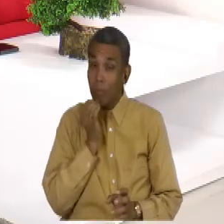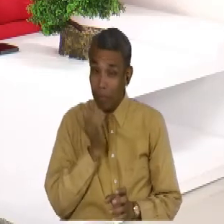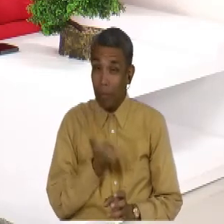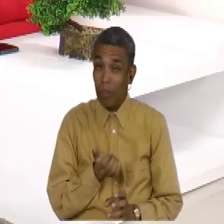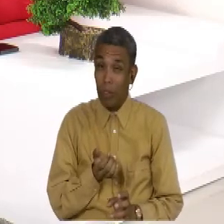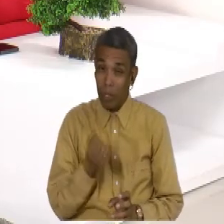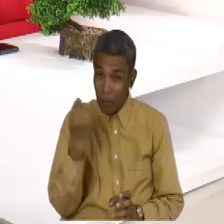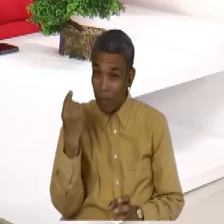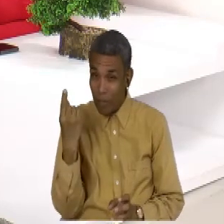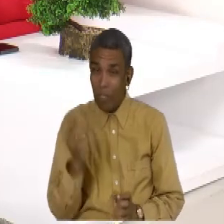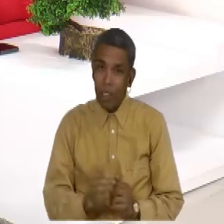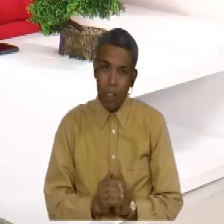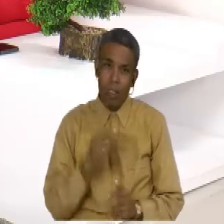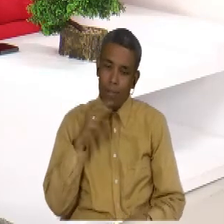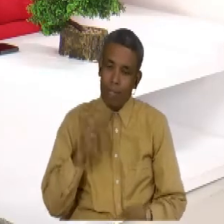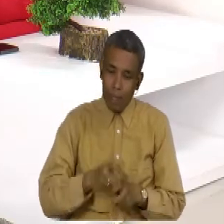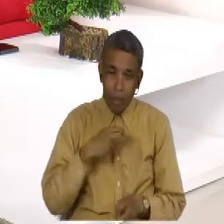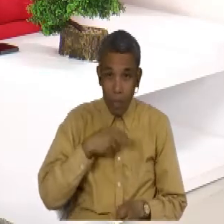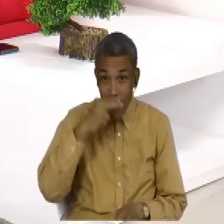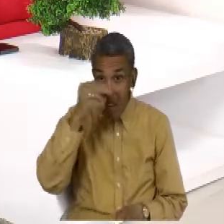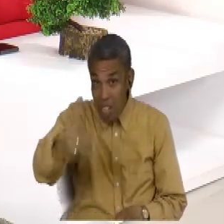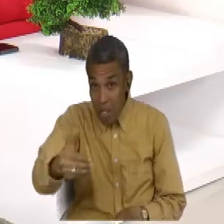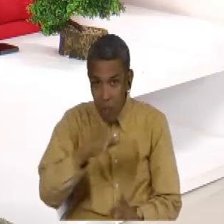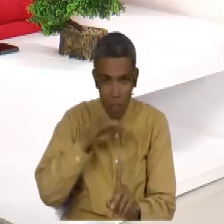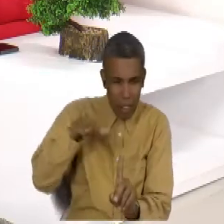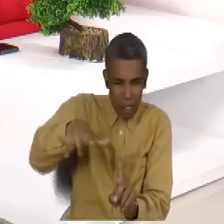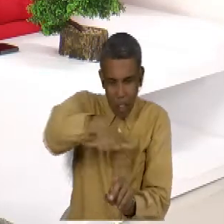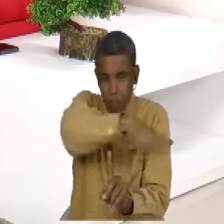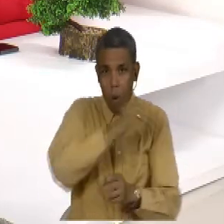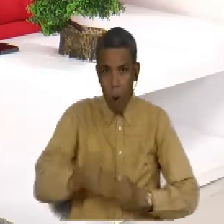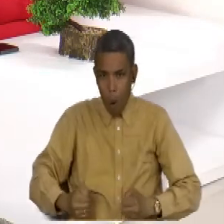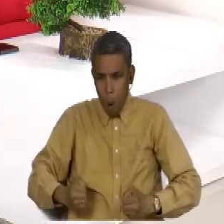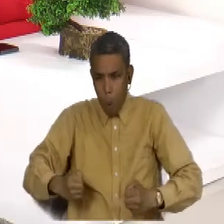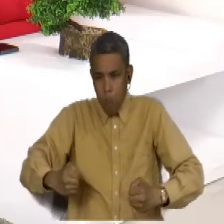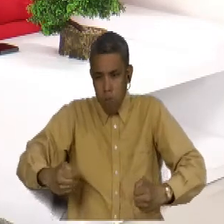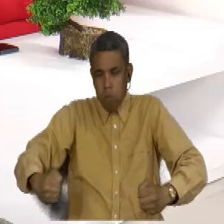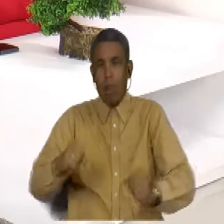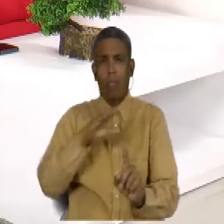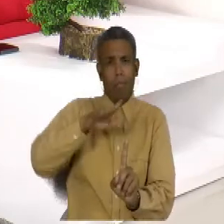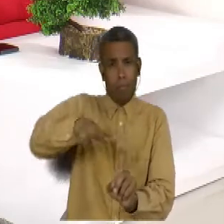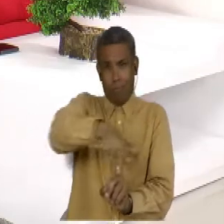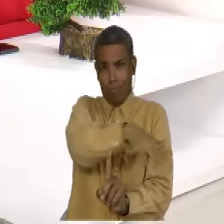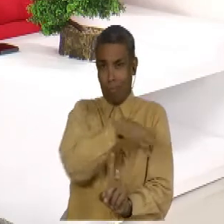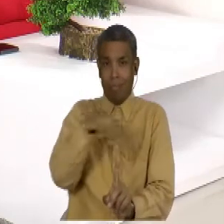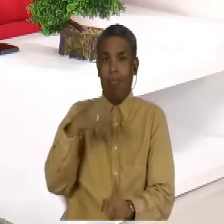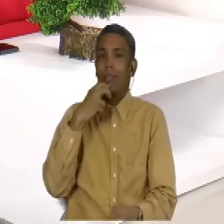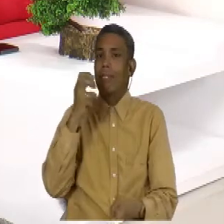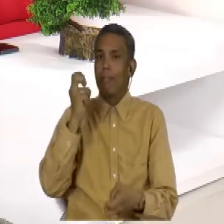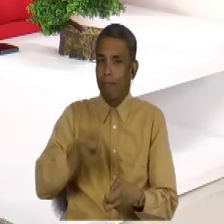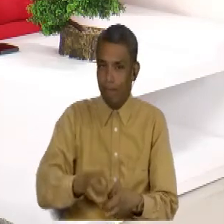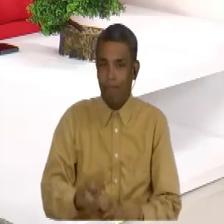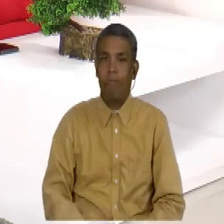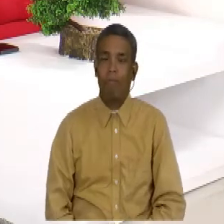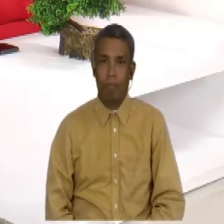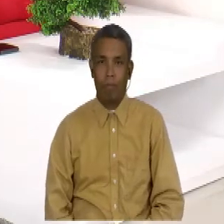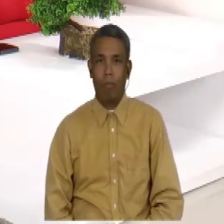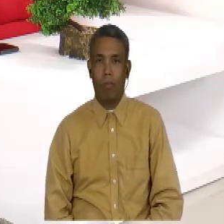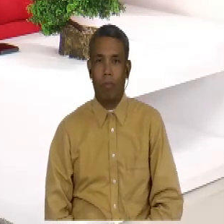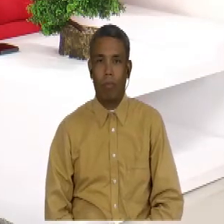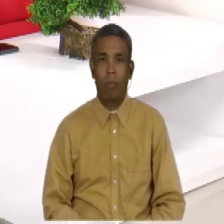espera a un niño ahora. La creencia de los papás, o la creencia de, sobre todo de las